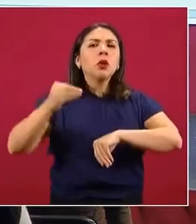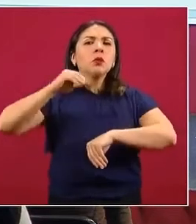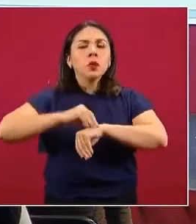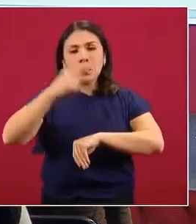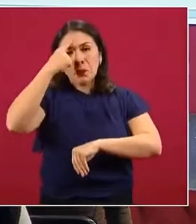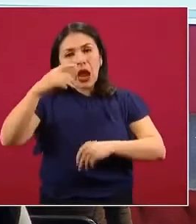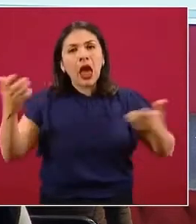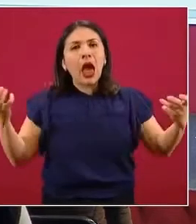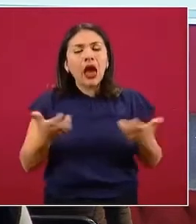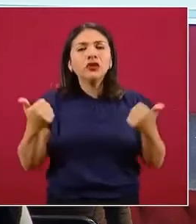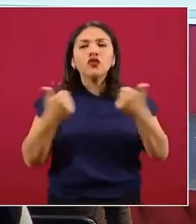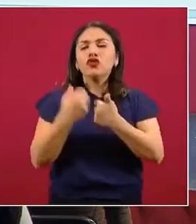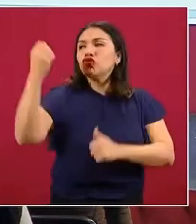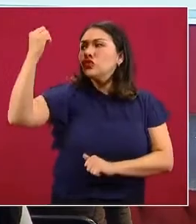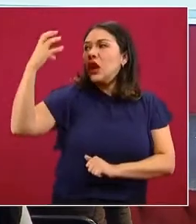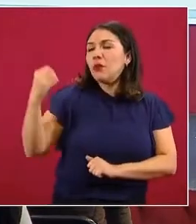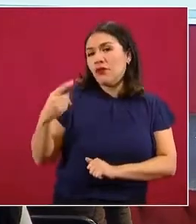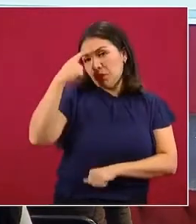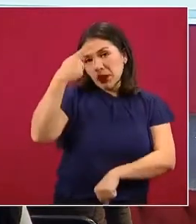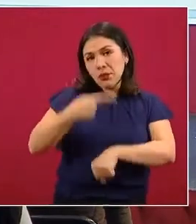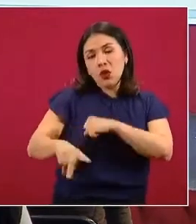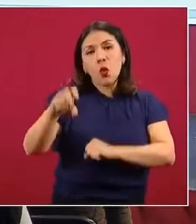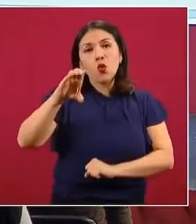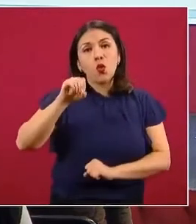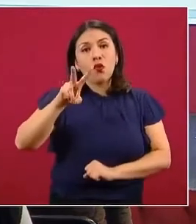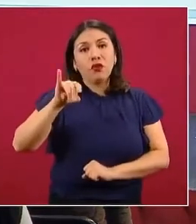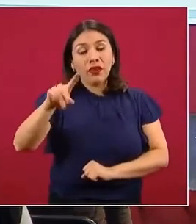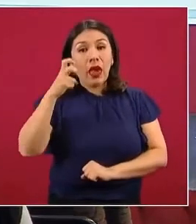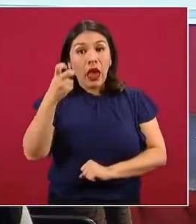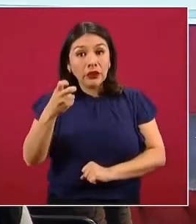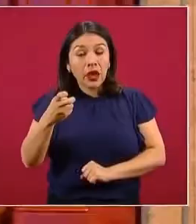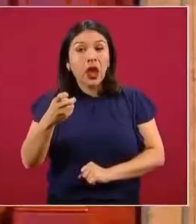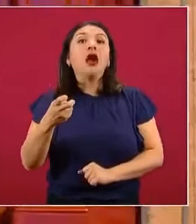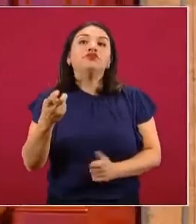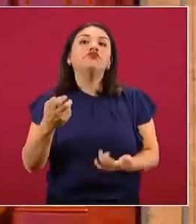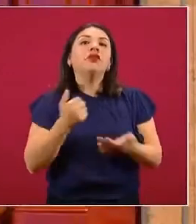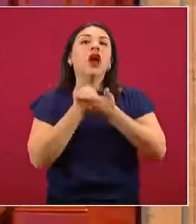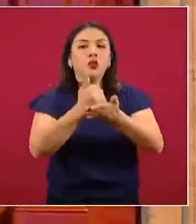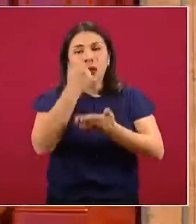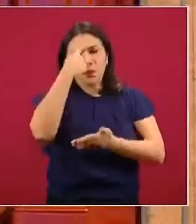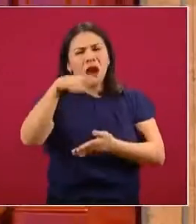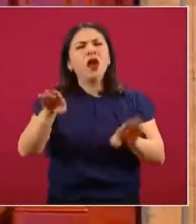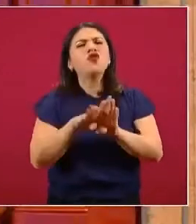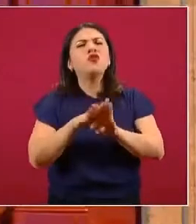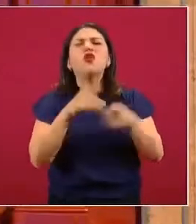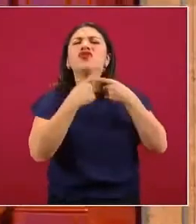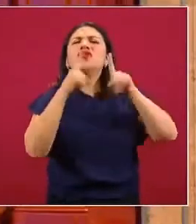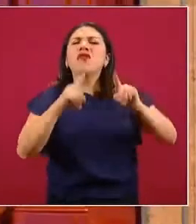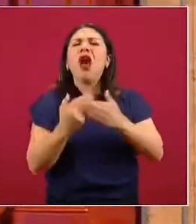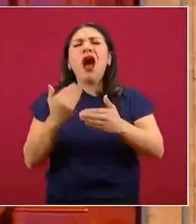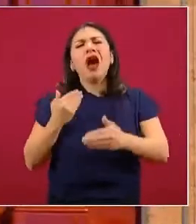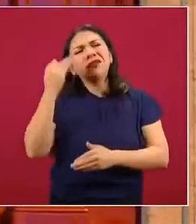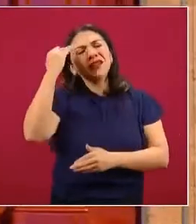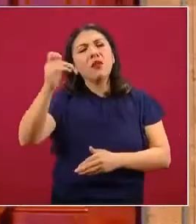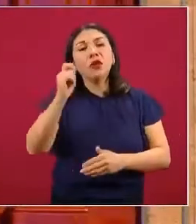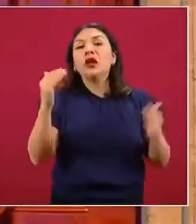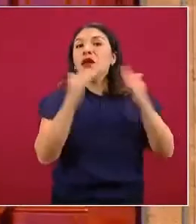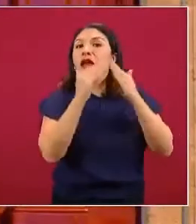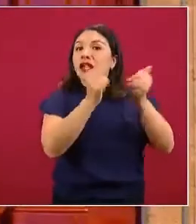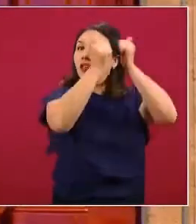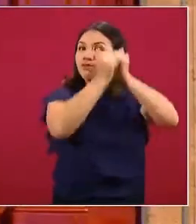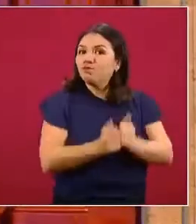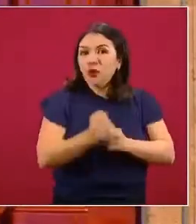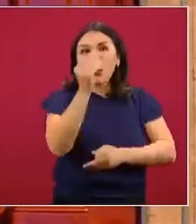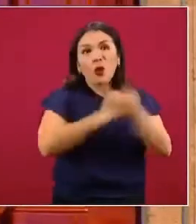de las acciones del semáforo de riesgo COVID, que es un instrumento que, a diferencia de la Jornada Nacional de Sana